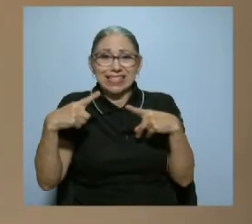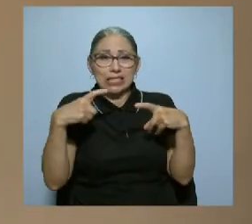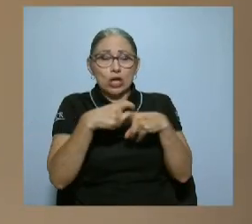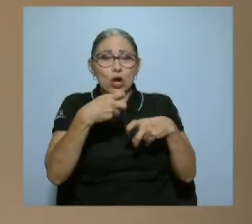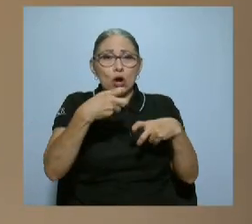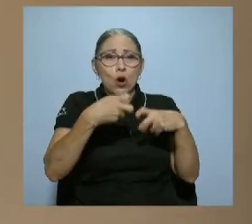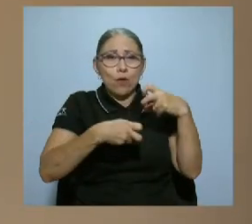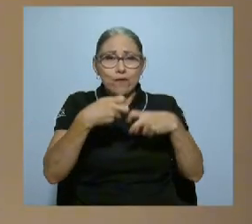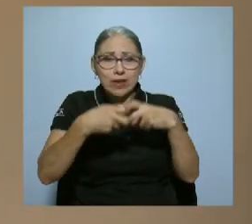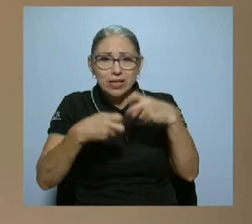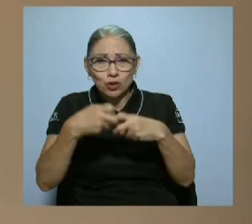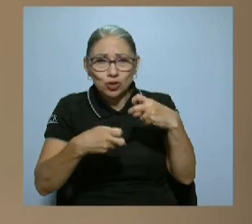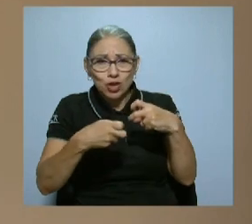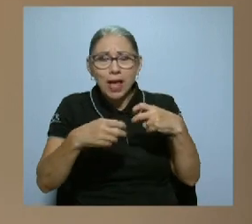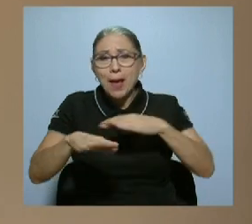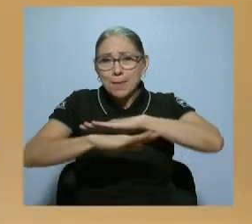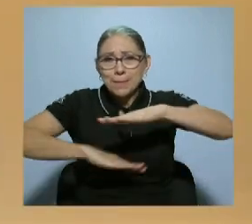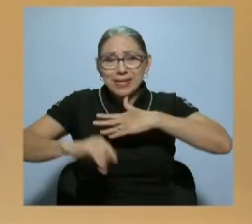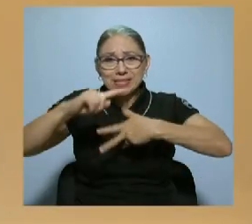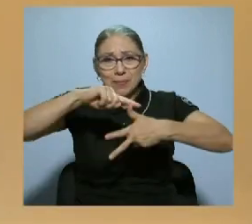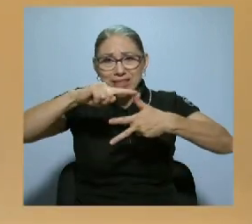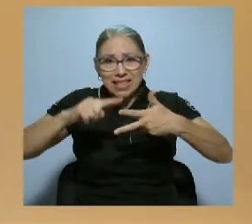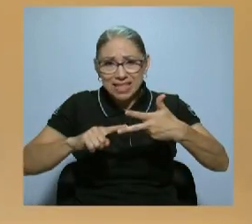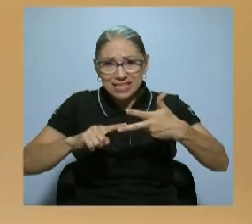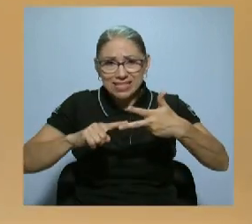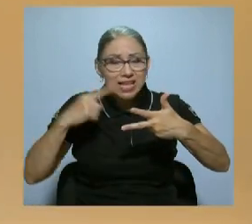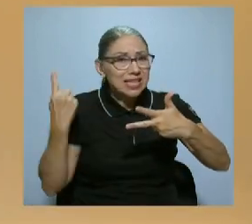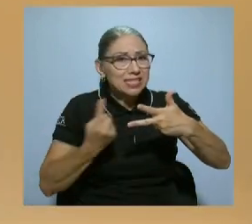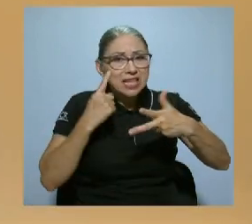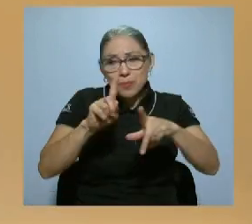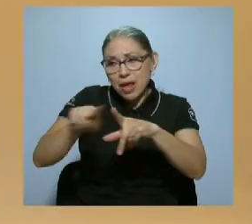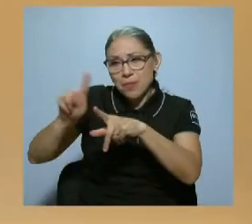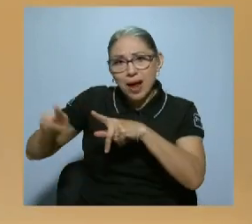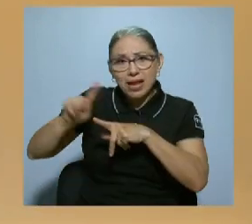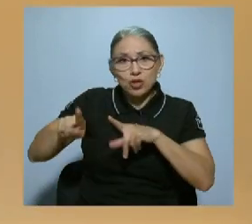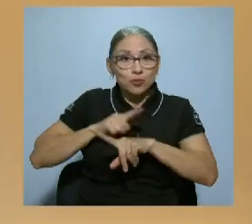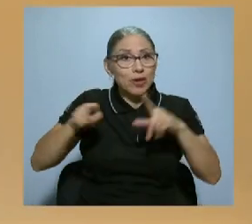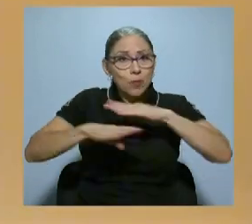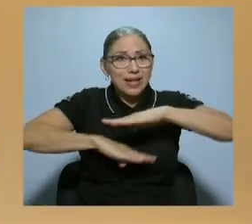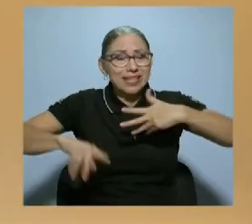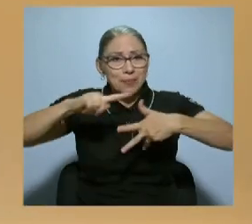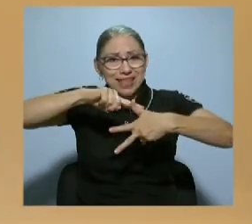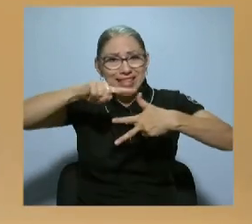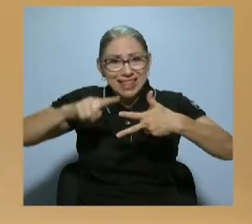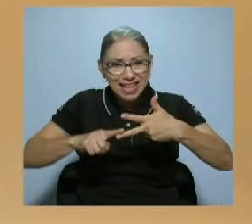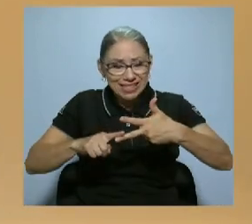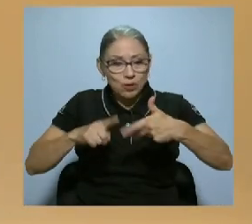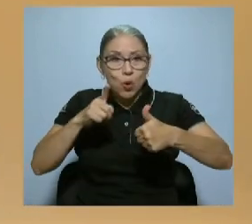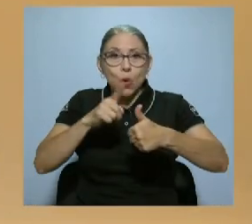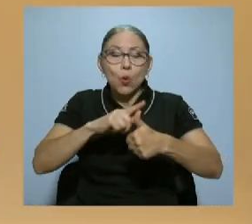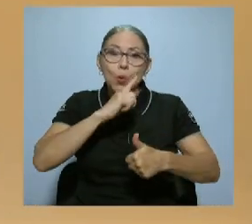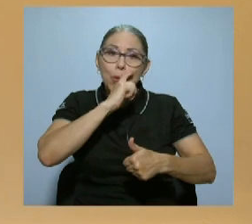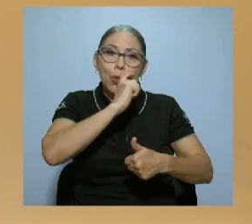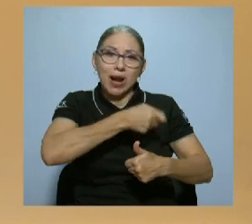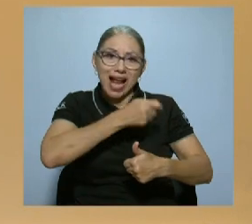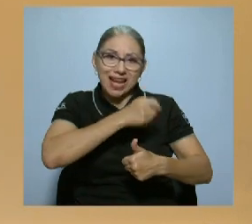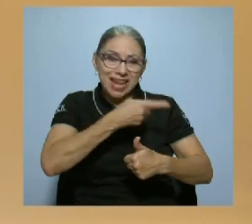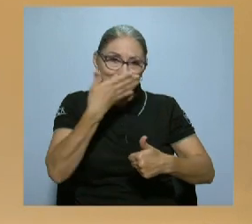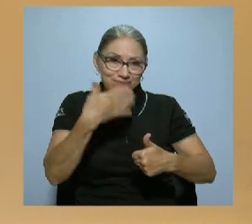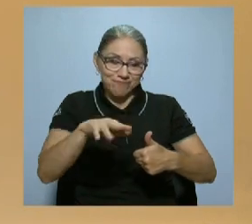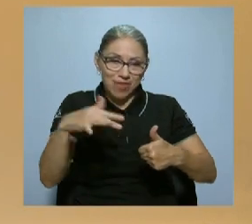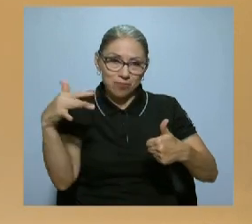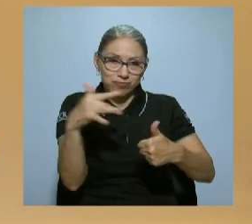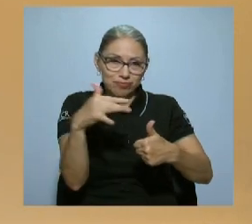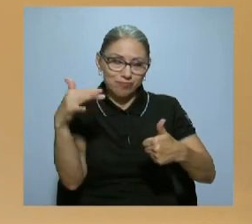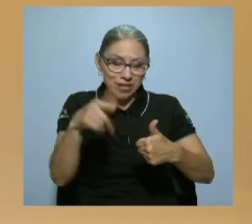básicamente tres, siempre hay varios ahí. Tenemos básicamente tres que están calientes. Uno, el de Ucrania, muy caliente;